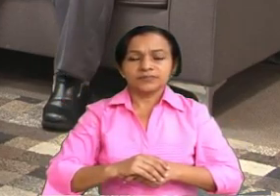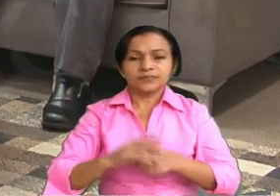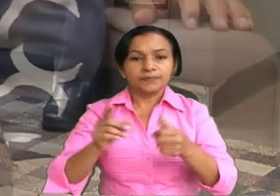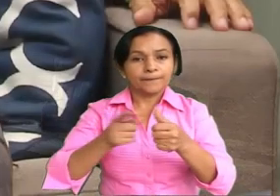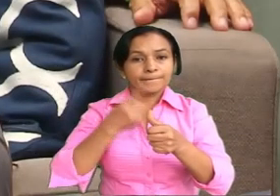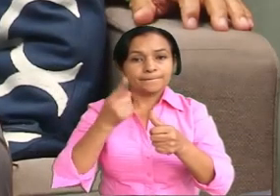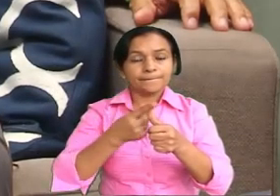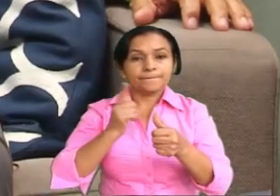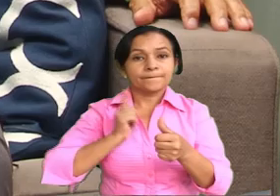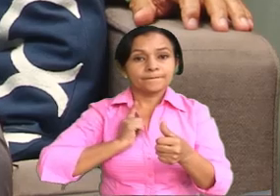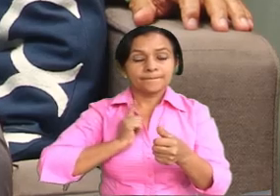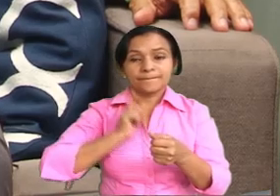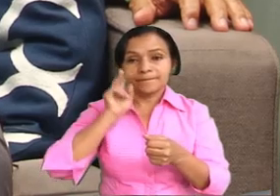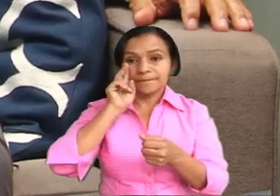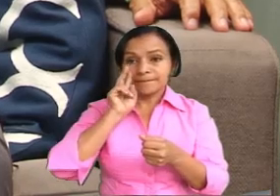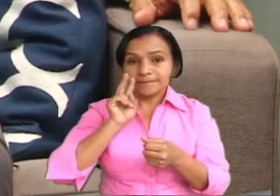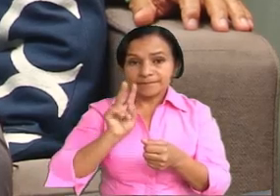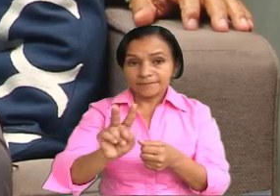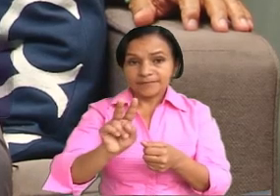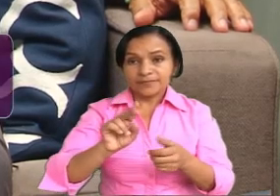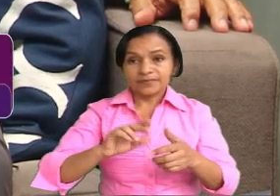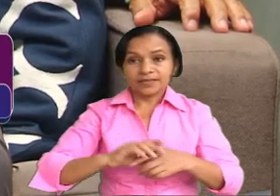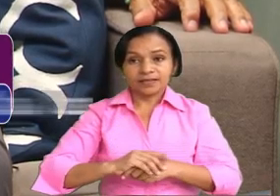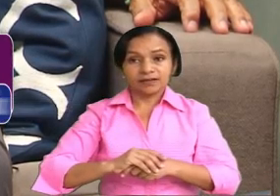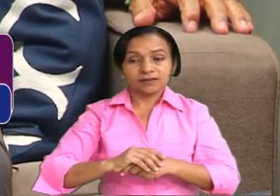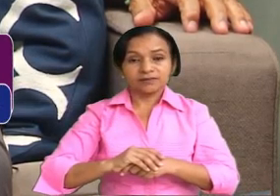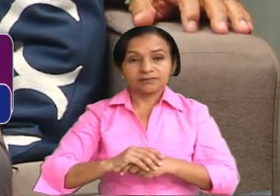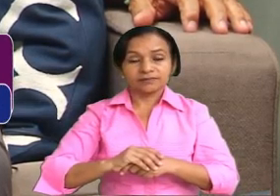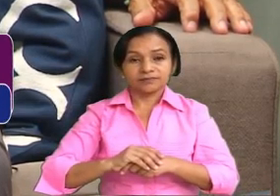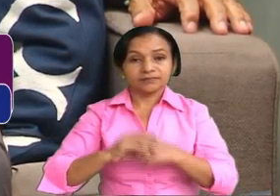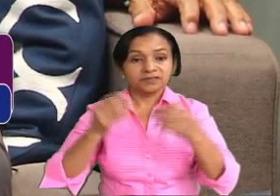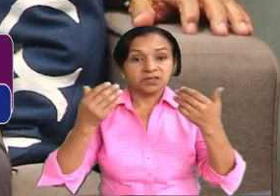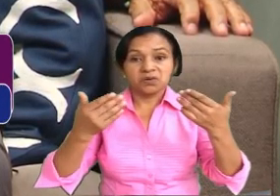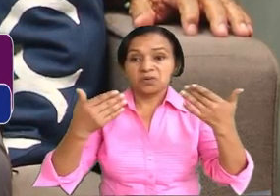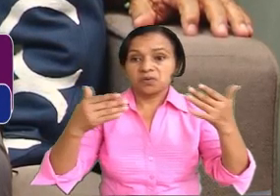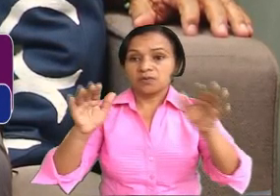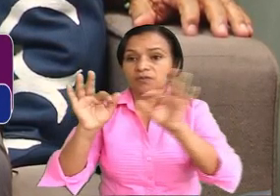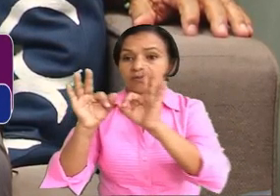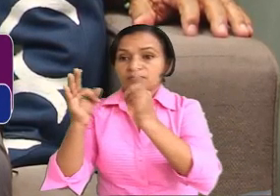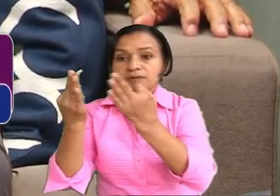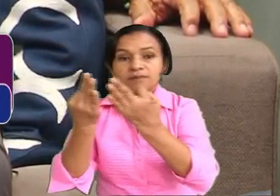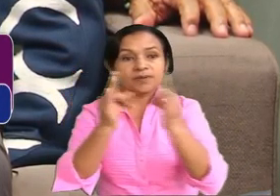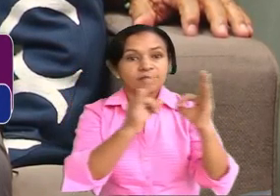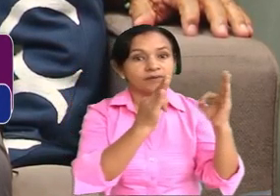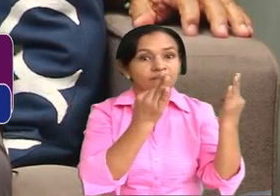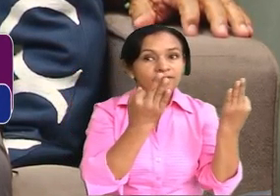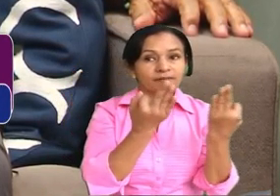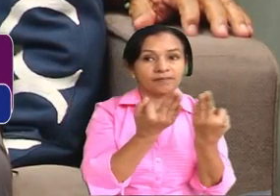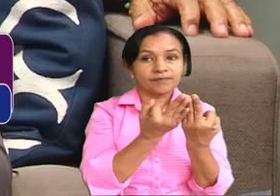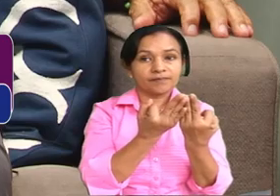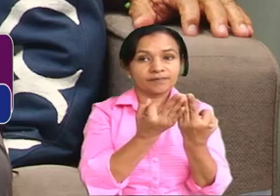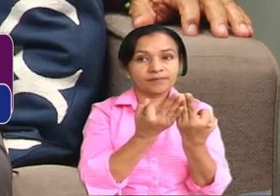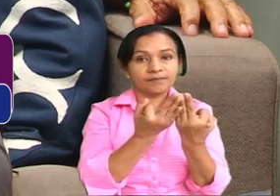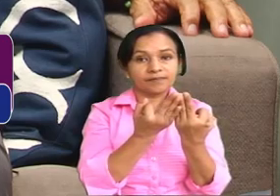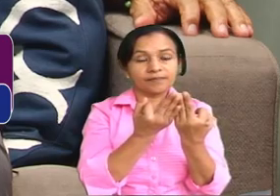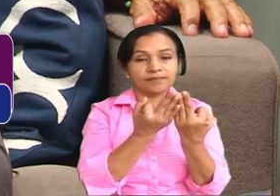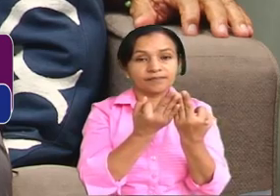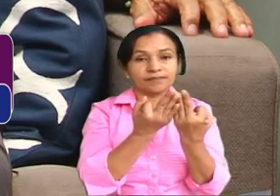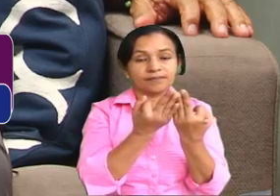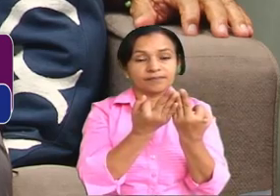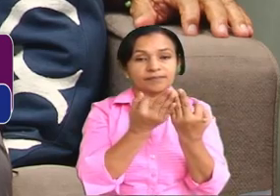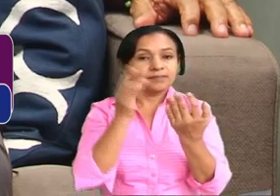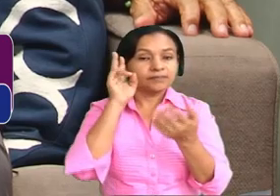Primeramente, tenemos que ver que no es cualquier familia de la costa caribe que puede mandar a sus hijos a